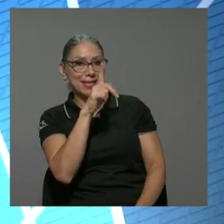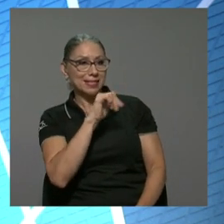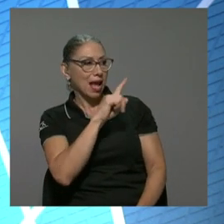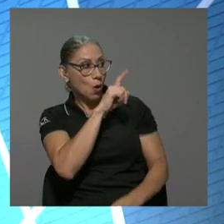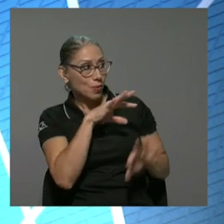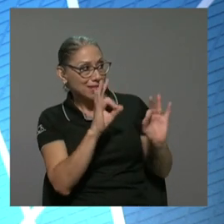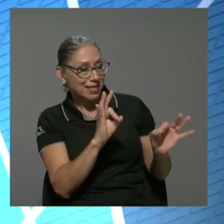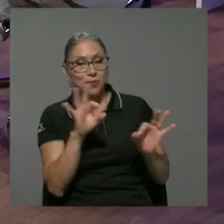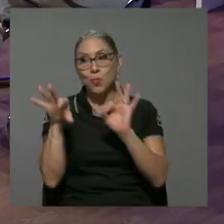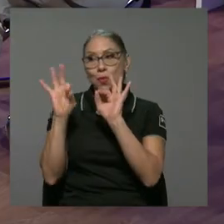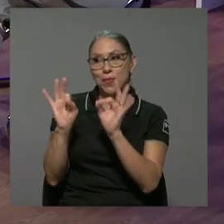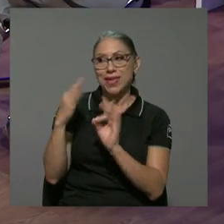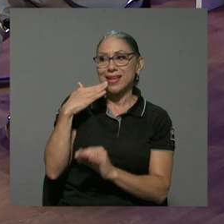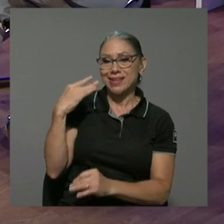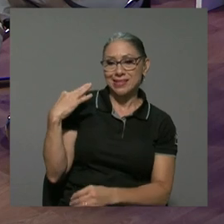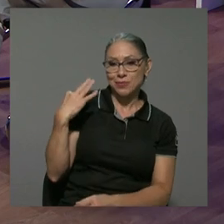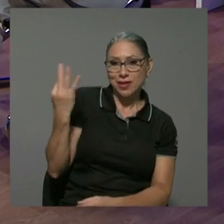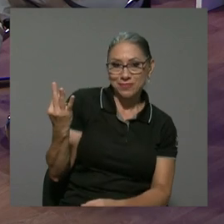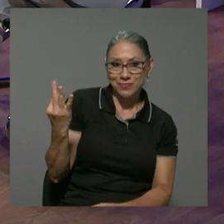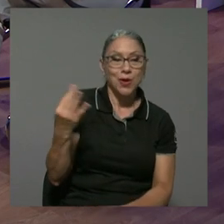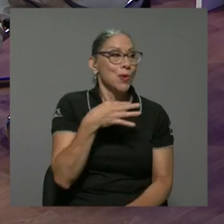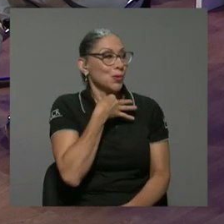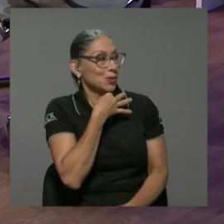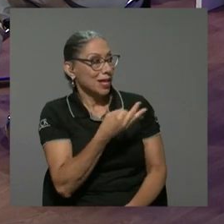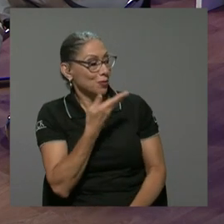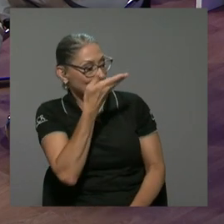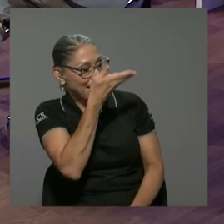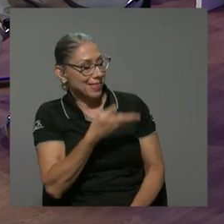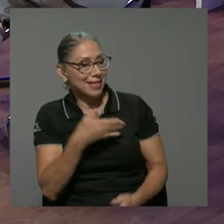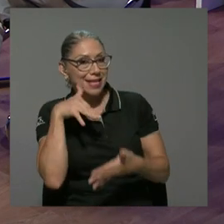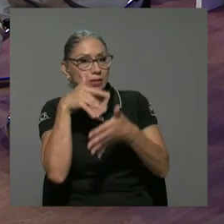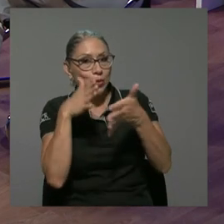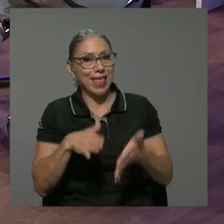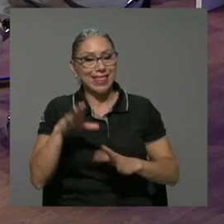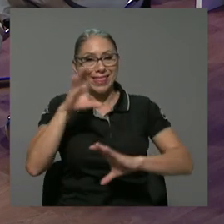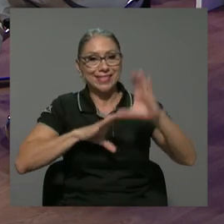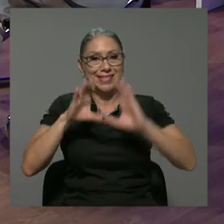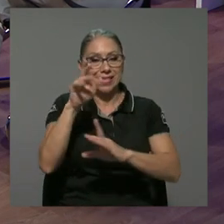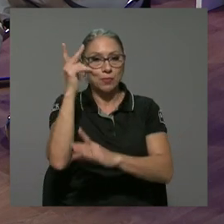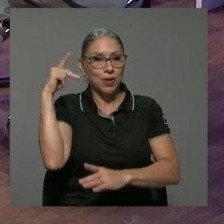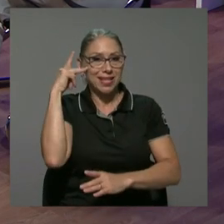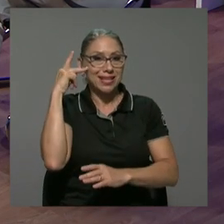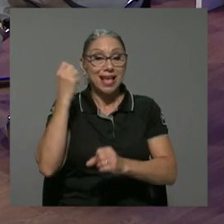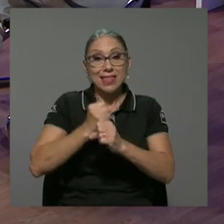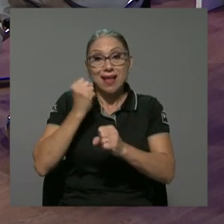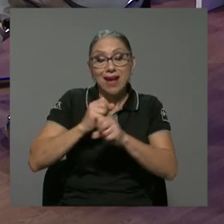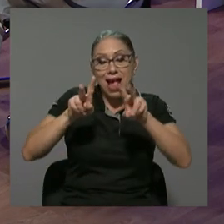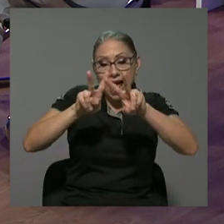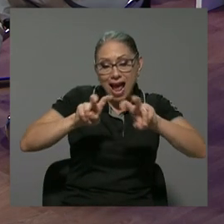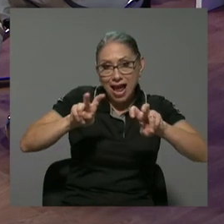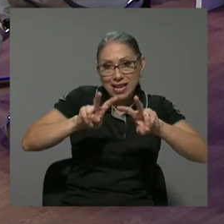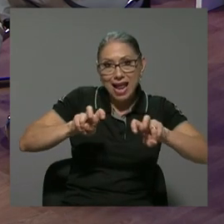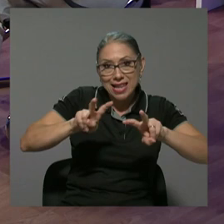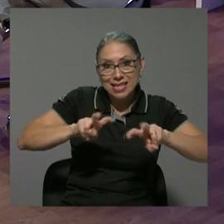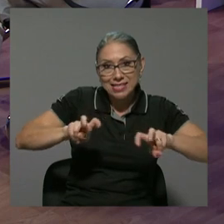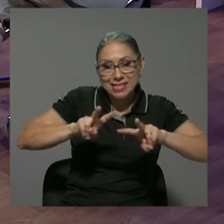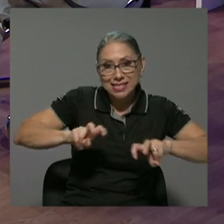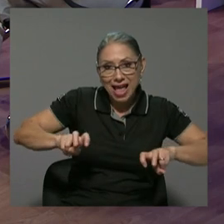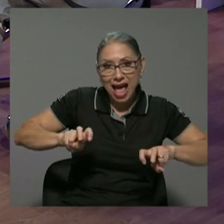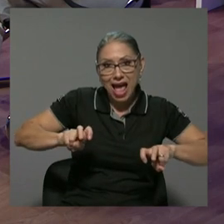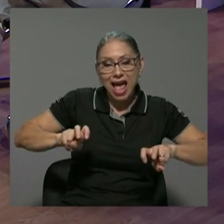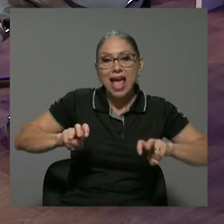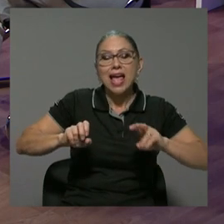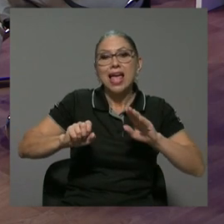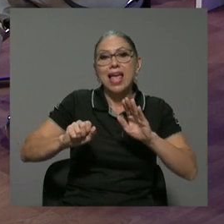Muy bien, gracias por la invitación. Un gustazo. Andrei es estudiante de ciencias políticas y trabaja como analista en la Asamblea analista